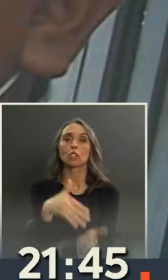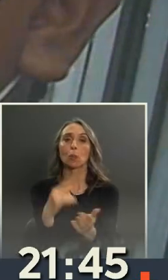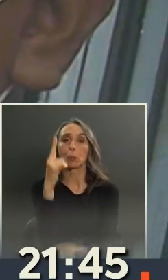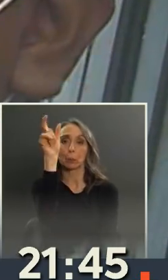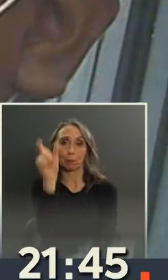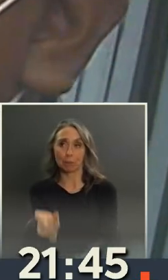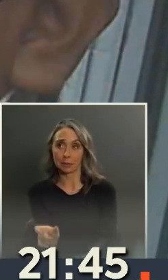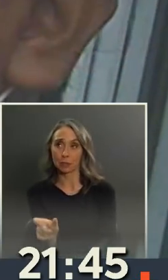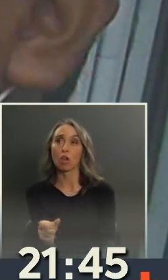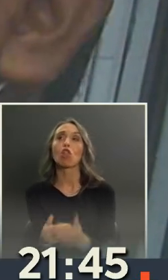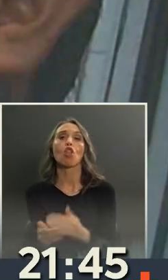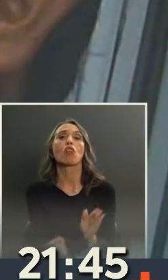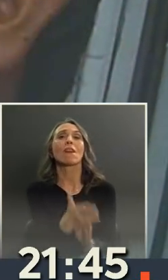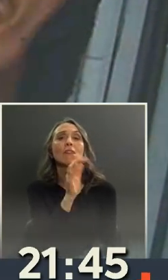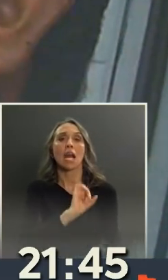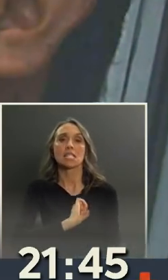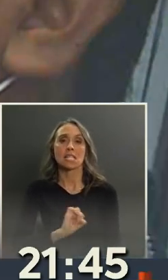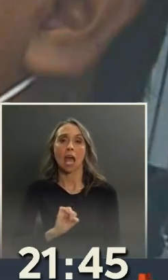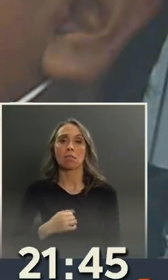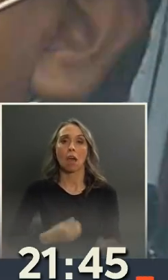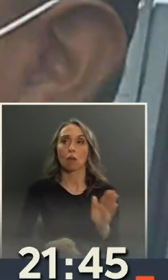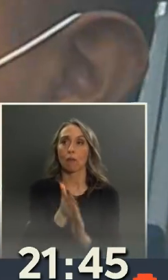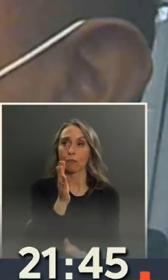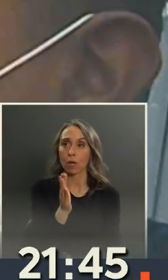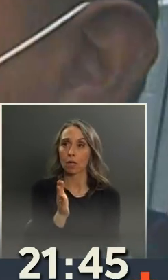35. ¿Cuándo vas? Para Santiago.